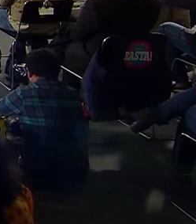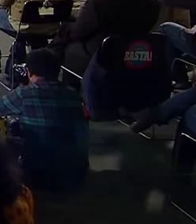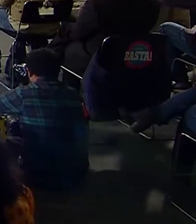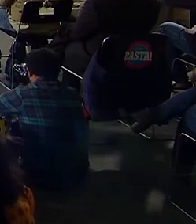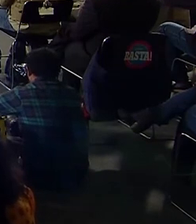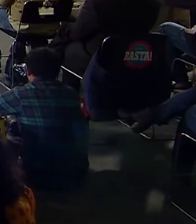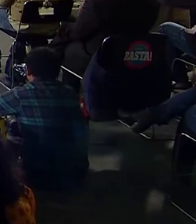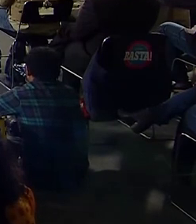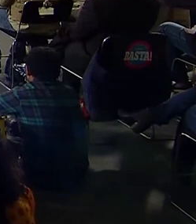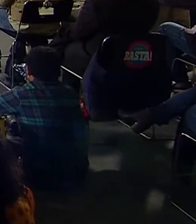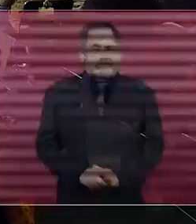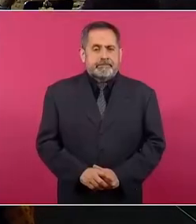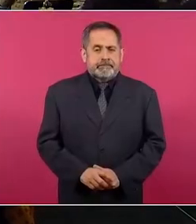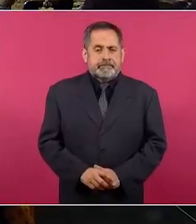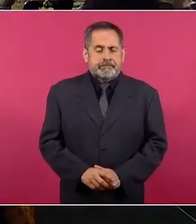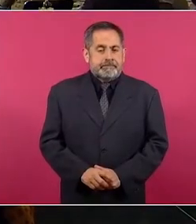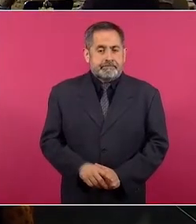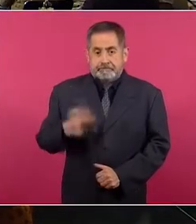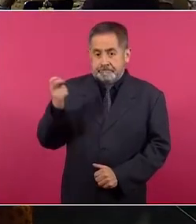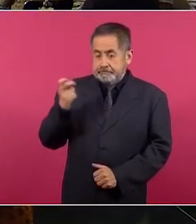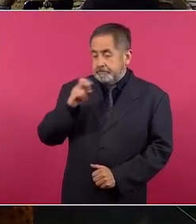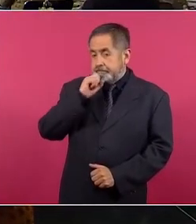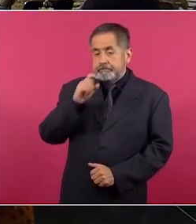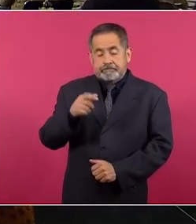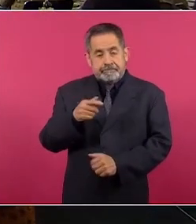invitar, porque ya viene